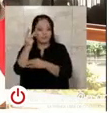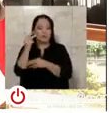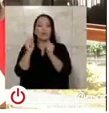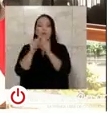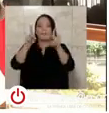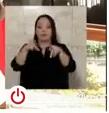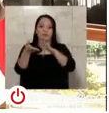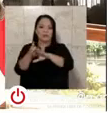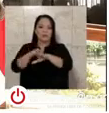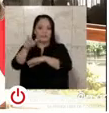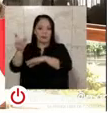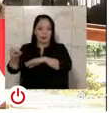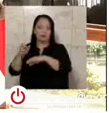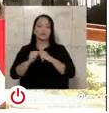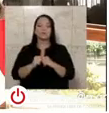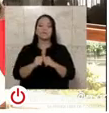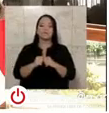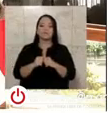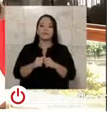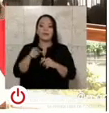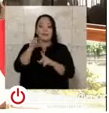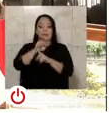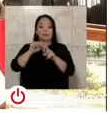expertos correspondientes, que este niño que